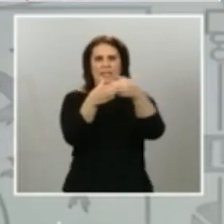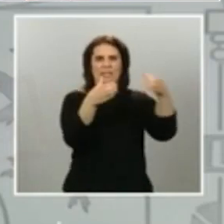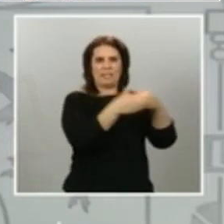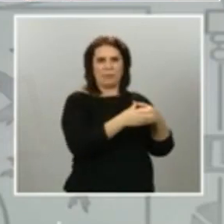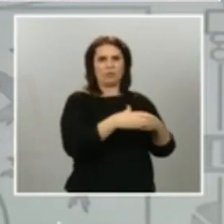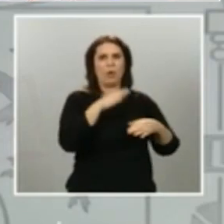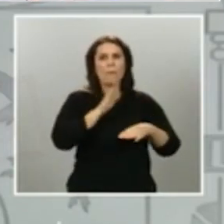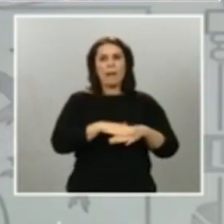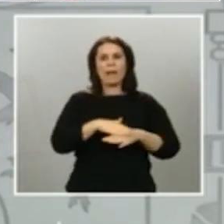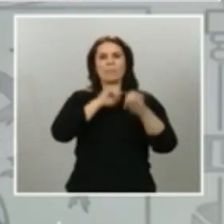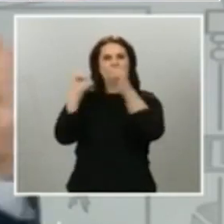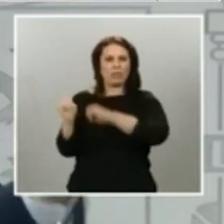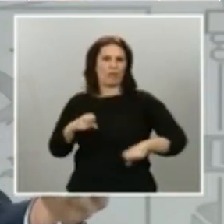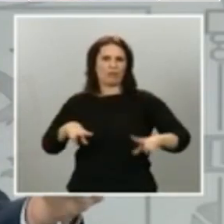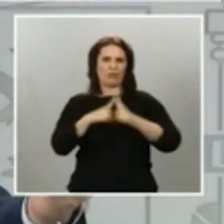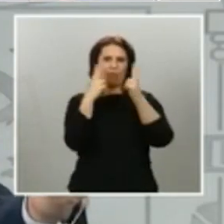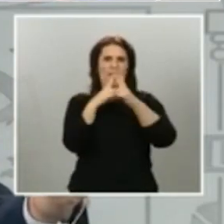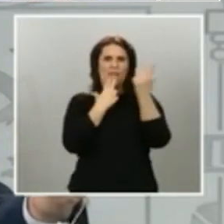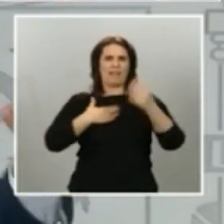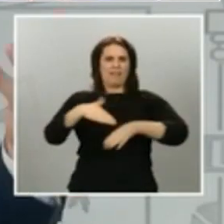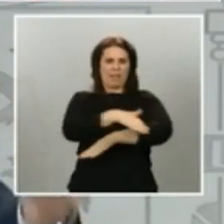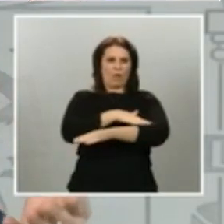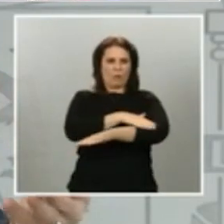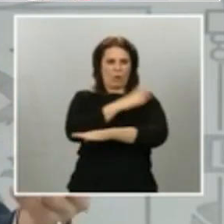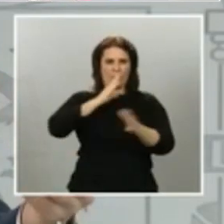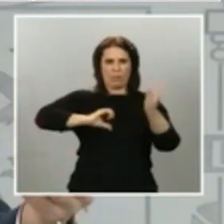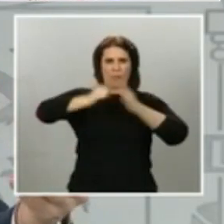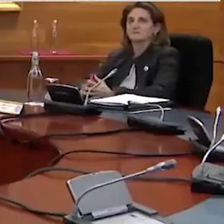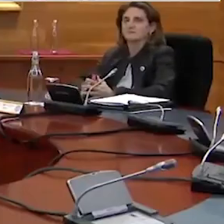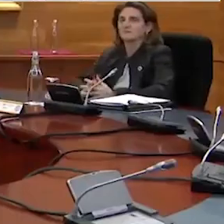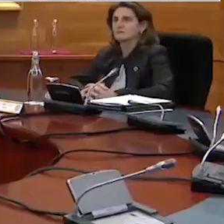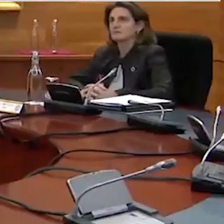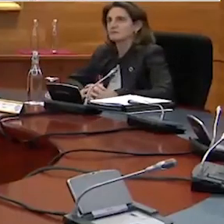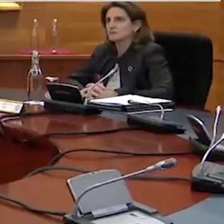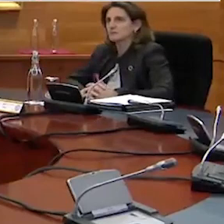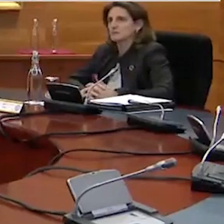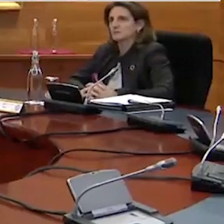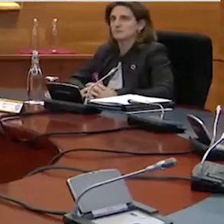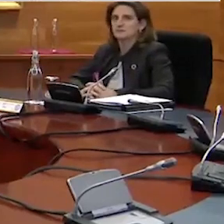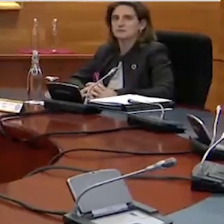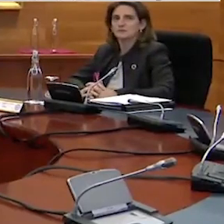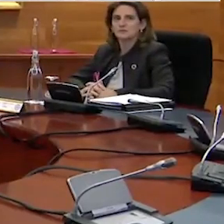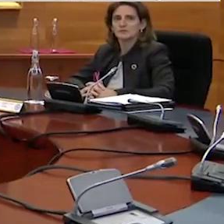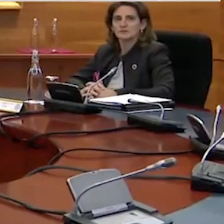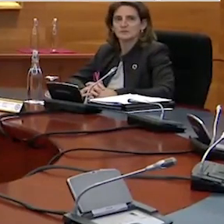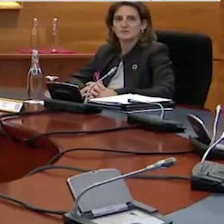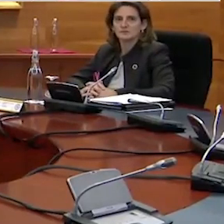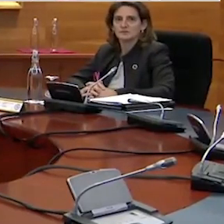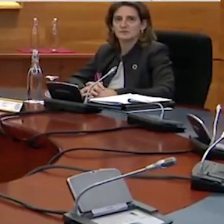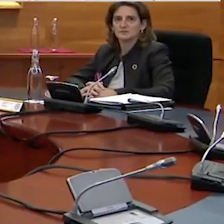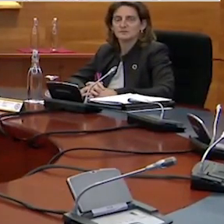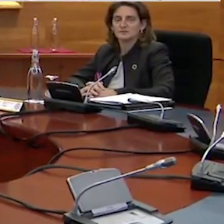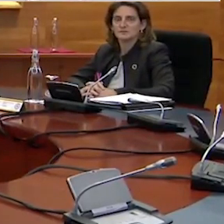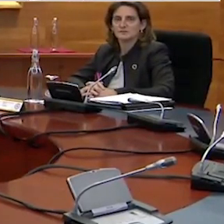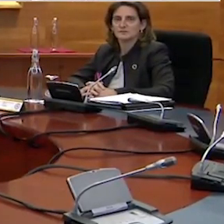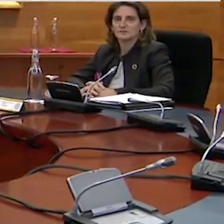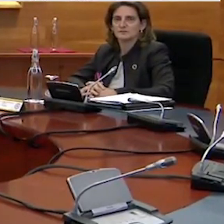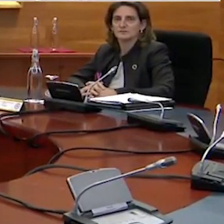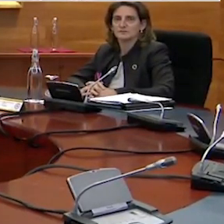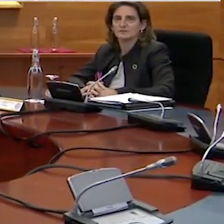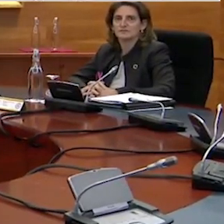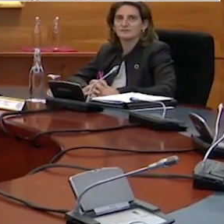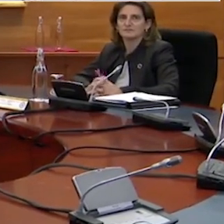para nada nunca un empresario les contrataría para nada de nada jamás porque no saben hacer nada